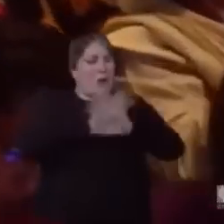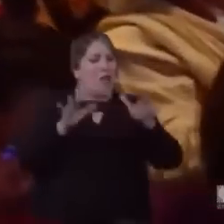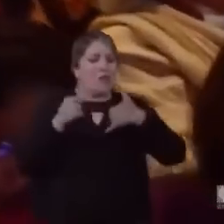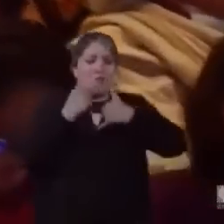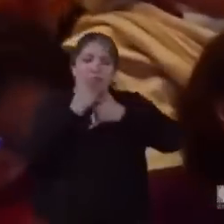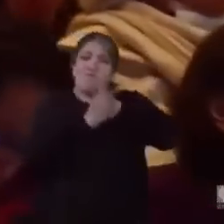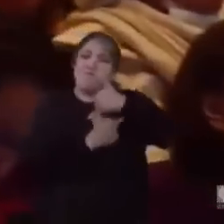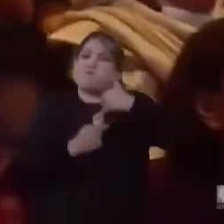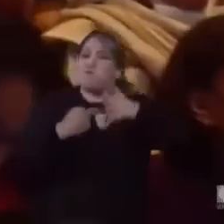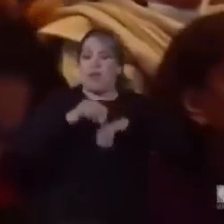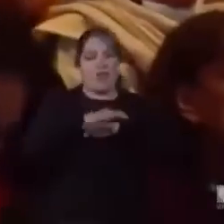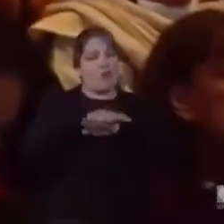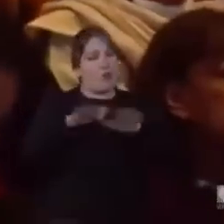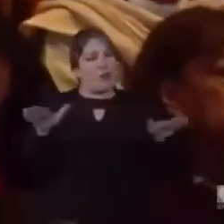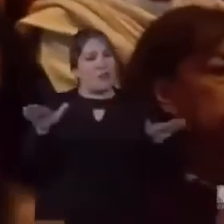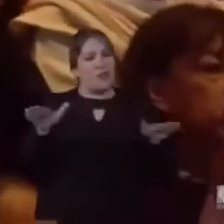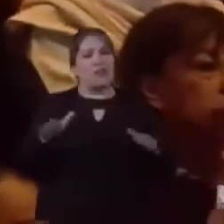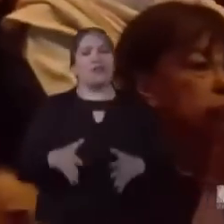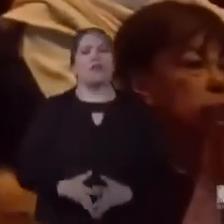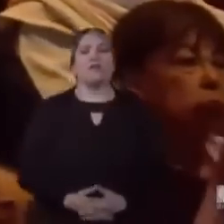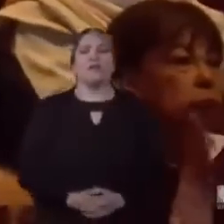lados.